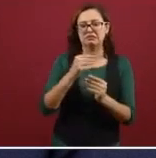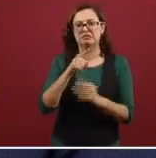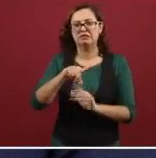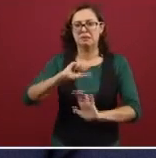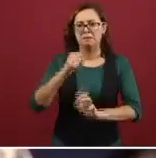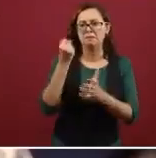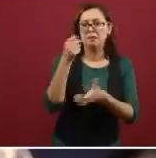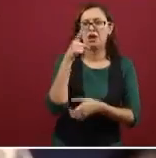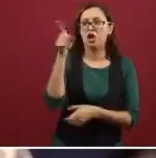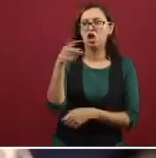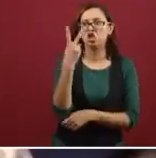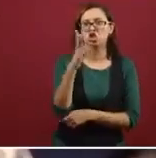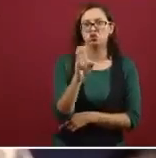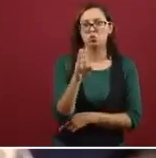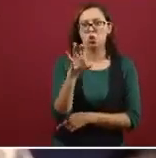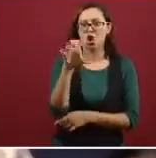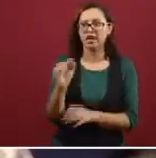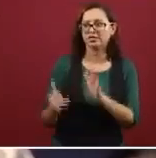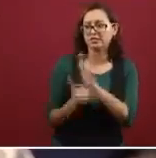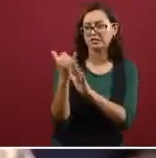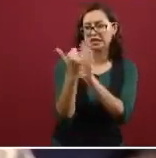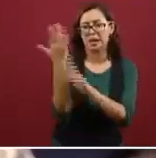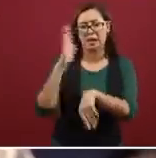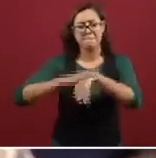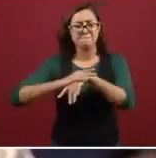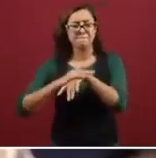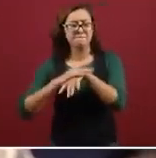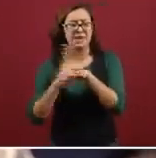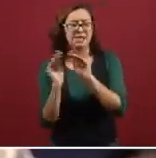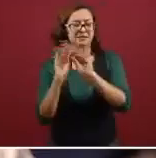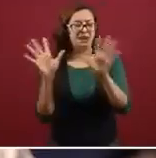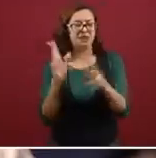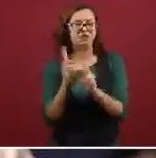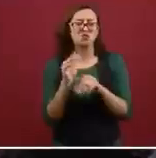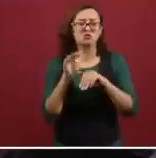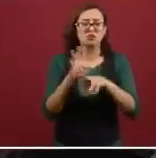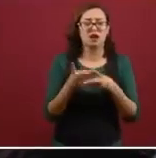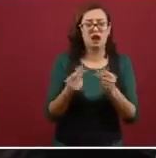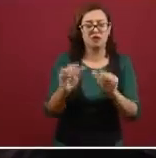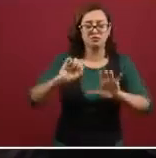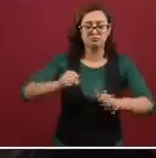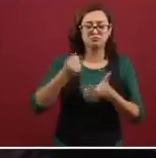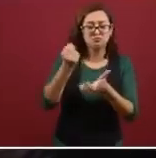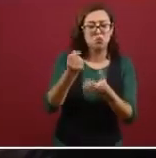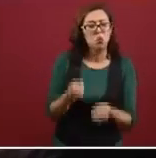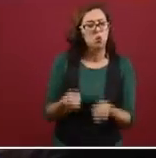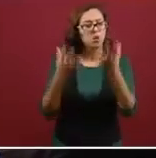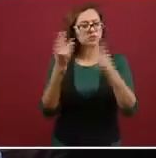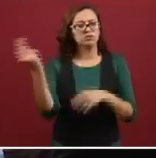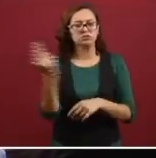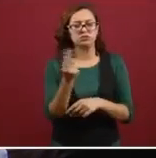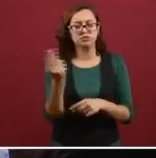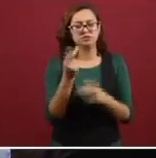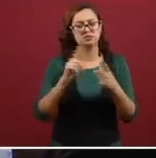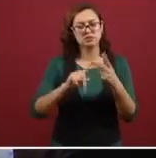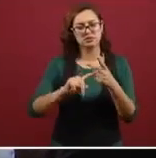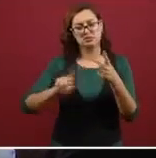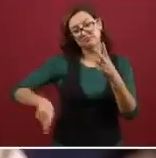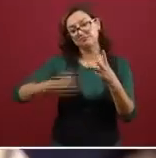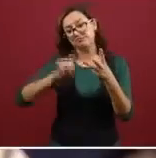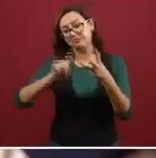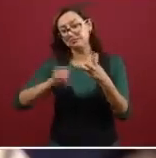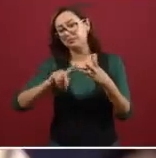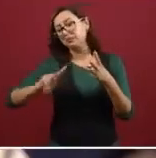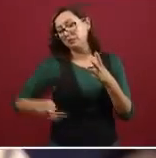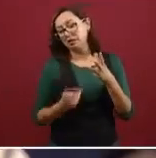en la refinería de Dos Bocas, si pudiera haber más detalles sobre esta capitalización, ¿cuánto sería? Y por otro lado, preguntarle usted,